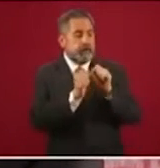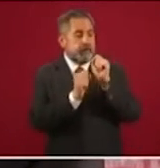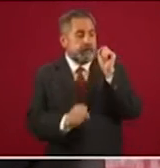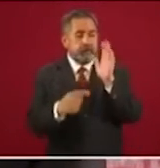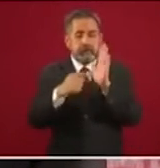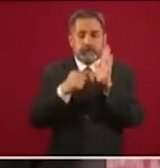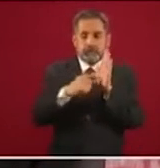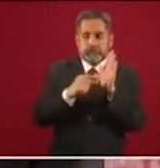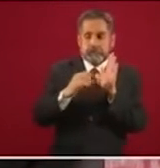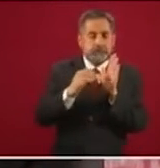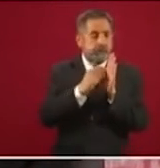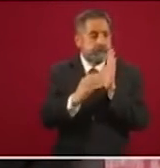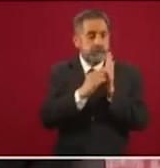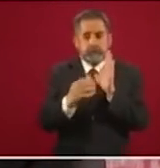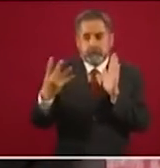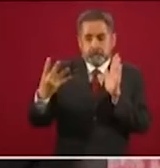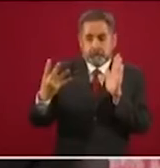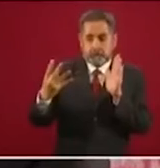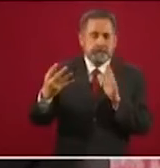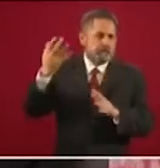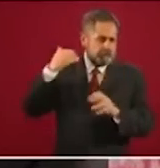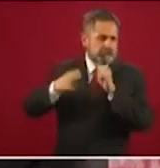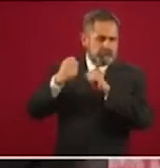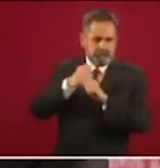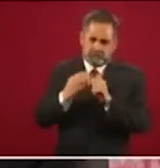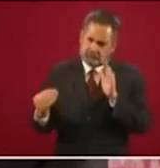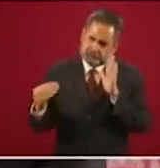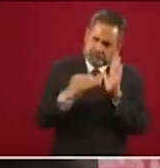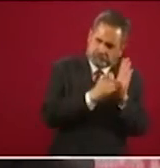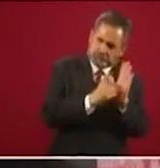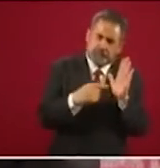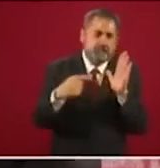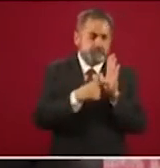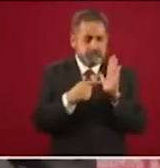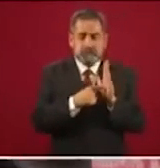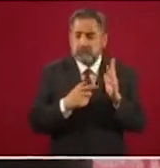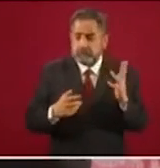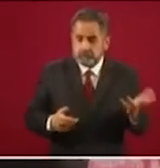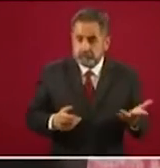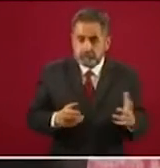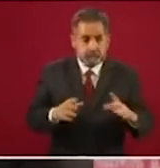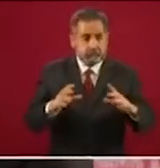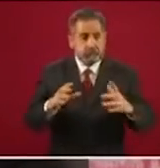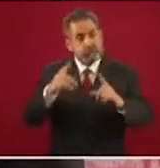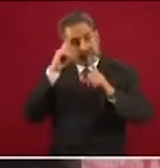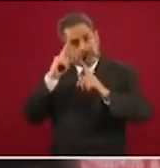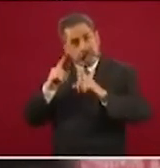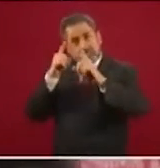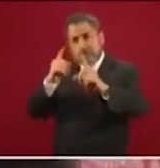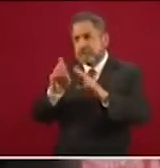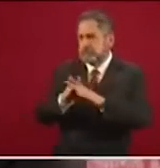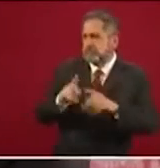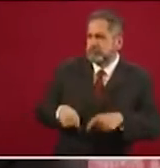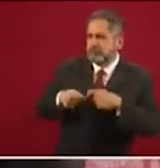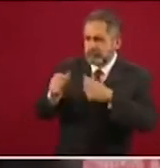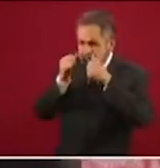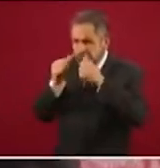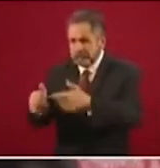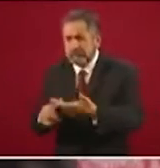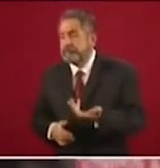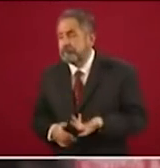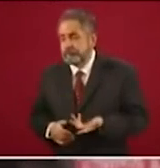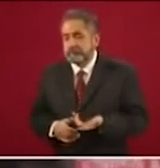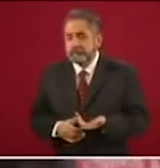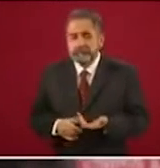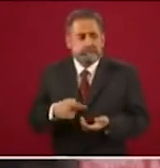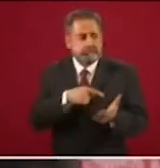Constitución desde hace varias décadas y que si no tenemos una unidad de propósito para hacerlo realidad, permanecerá